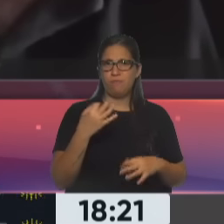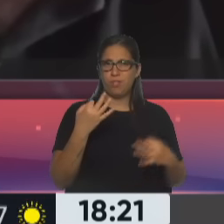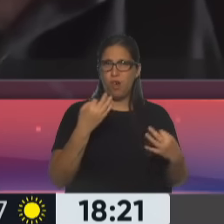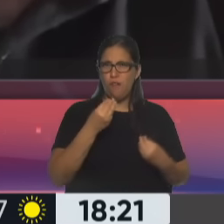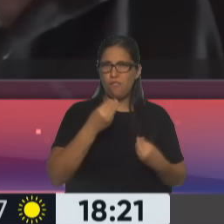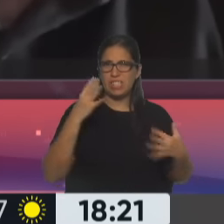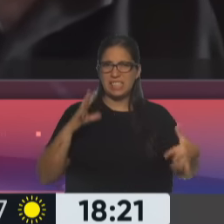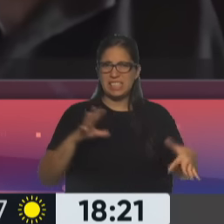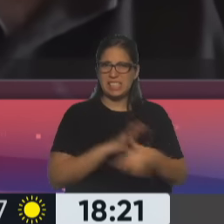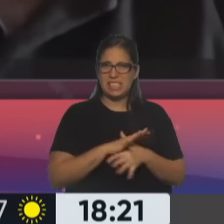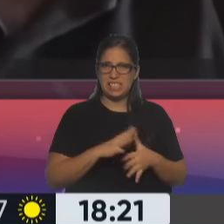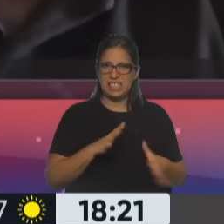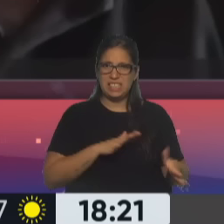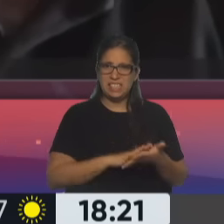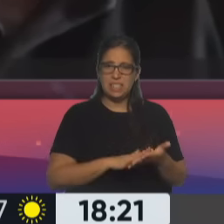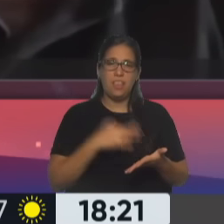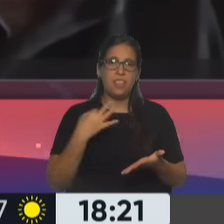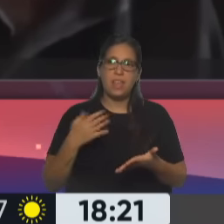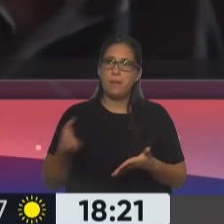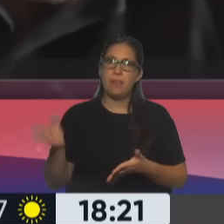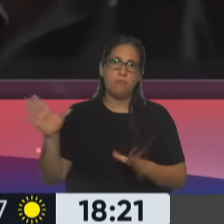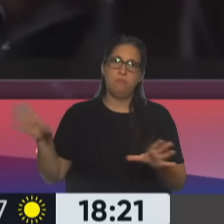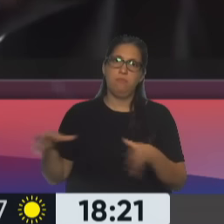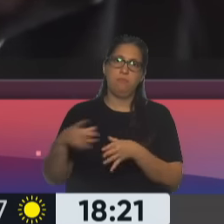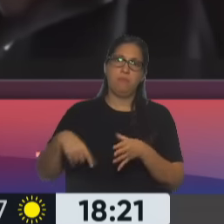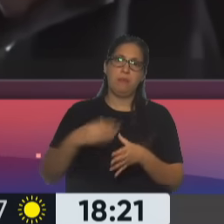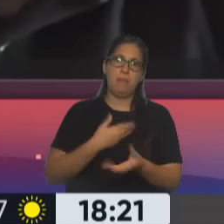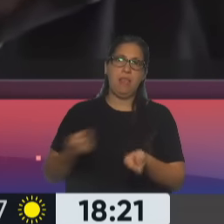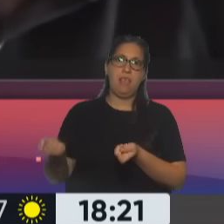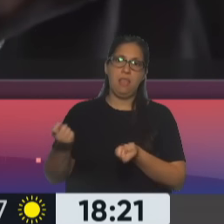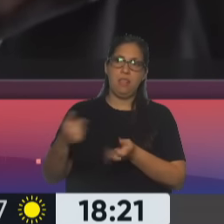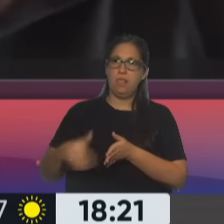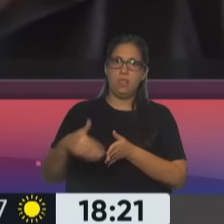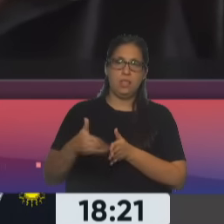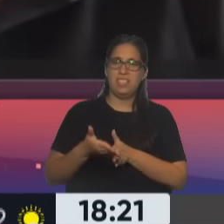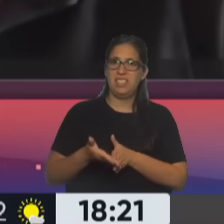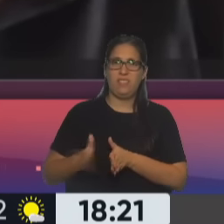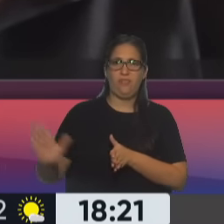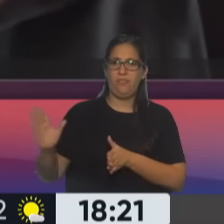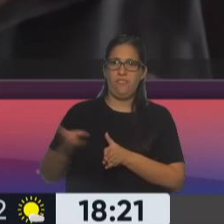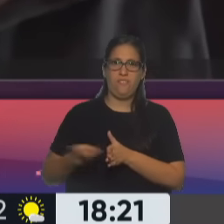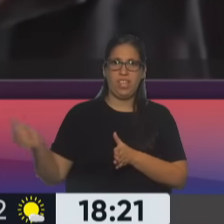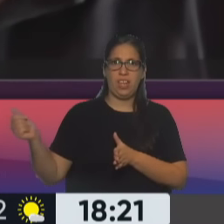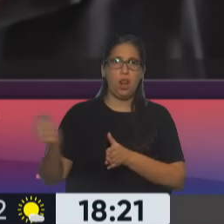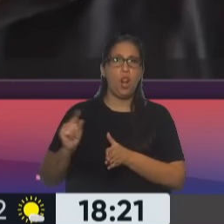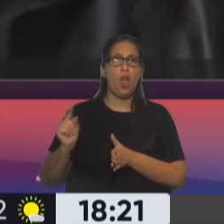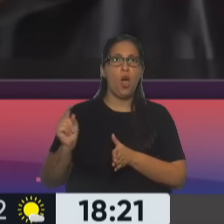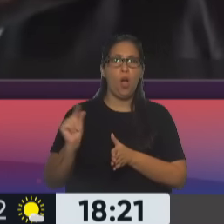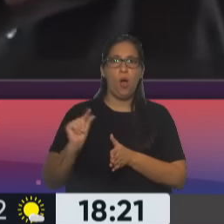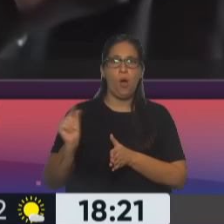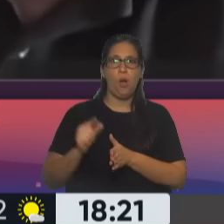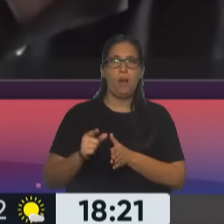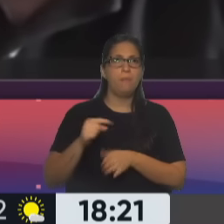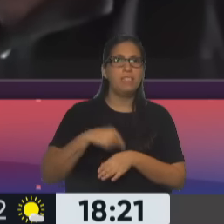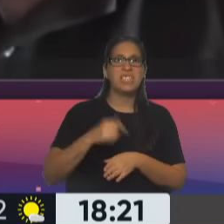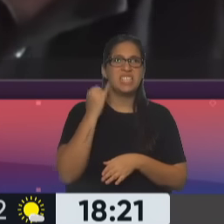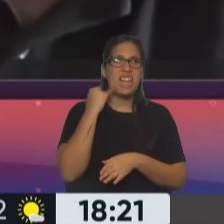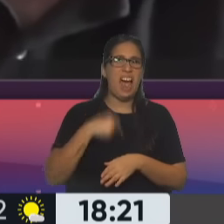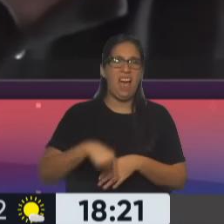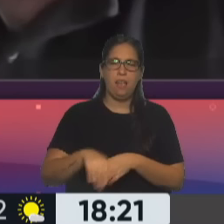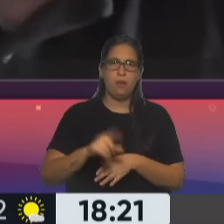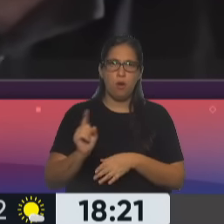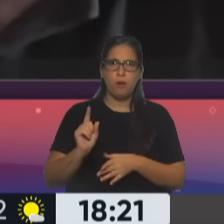que tiene que ser ya una salida a negociar el régimen acá, o de acá a un periodo largo, no de un momento a otro, pero sí plantear un